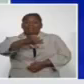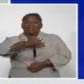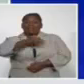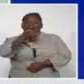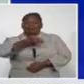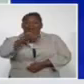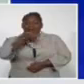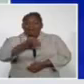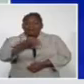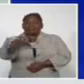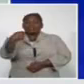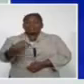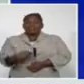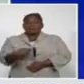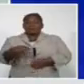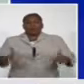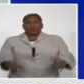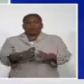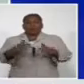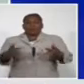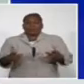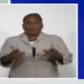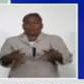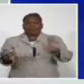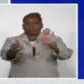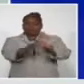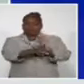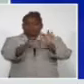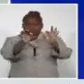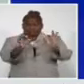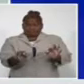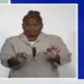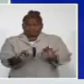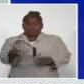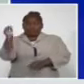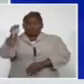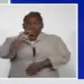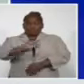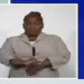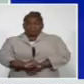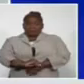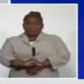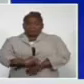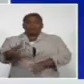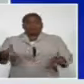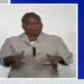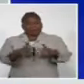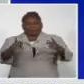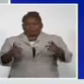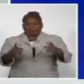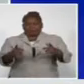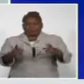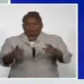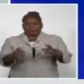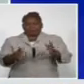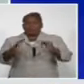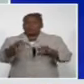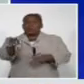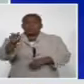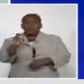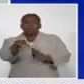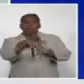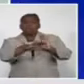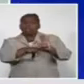es que cumplir lo que está establecido y lo que se conoce que hay que cumplir. No son nuevas medidas